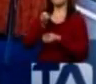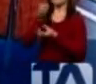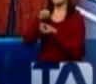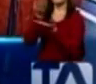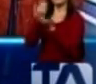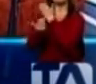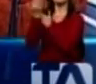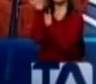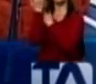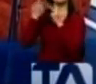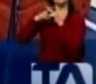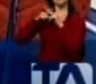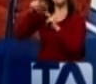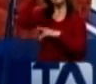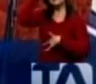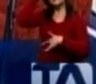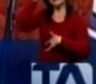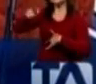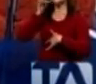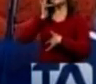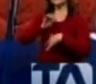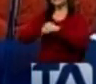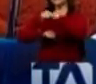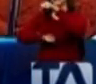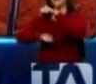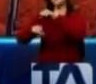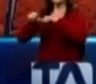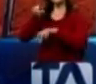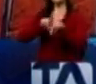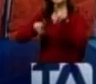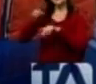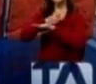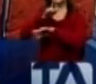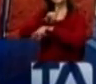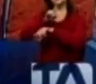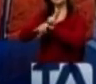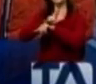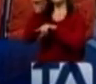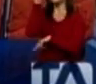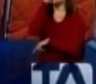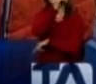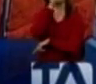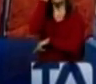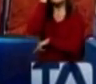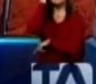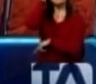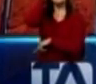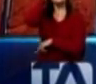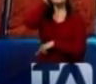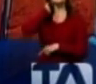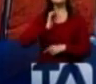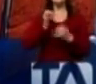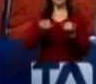¿no? Empezaste porque descubriste que tu hijo tenía una enfermedad rara, muy difícil de diagnosticar y hoy